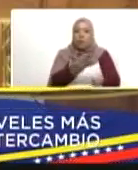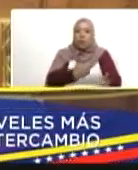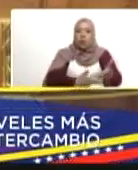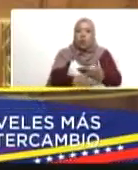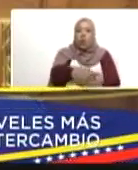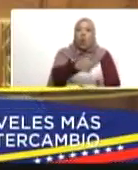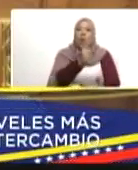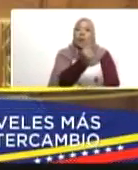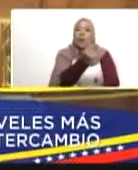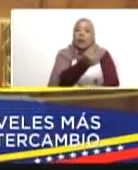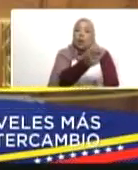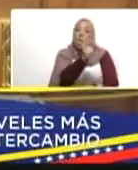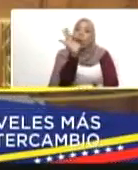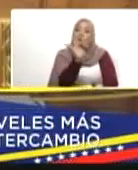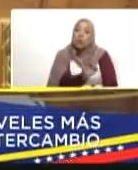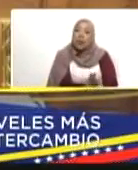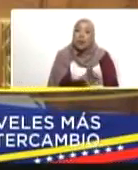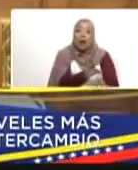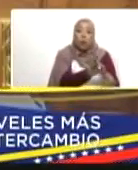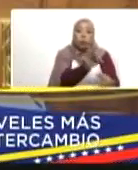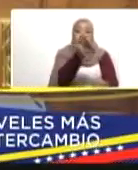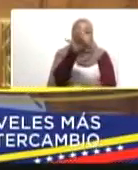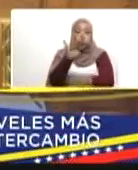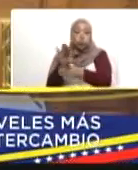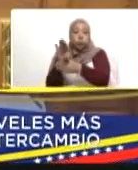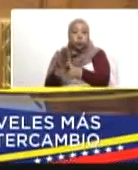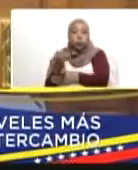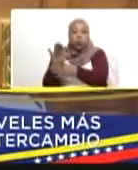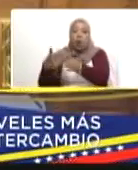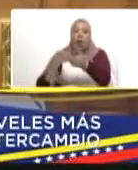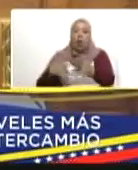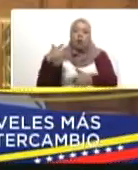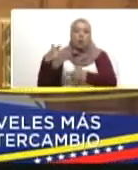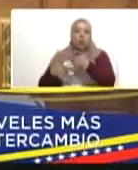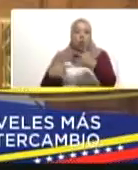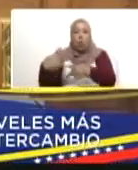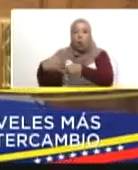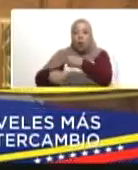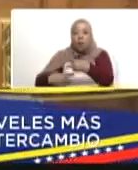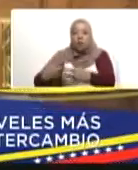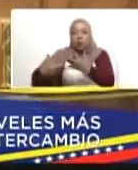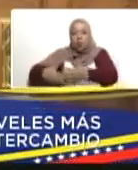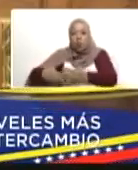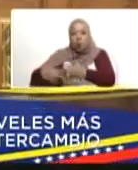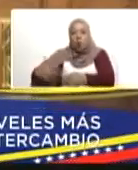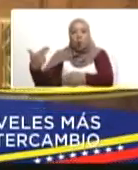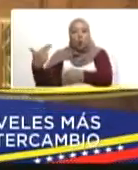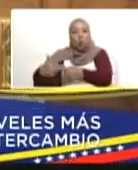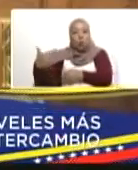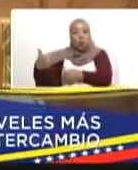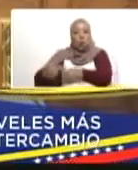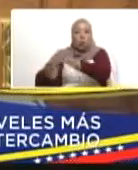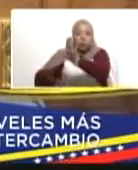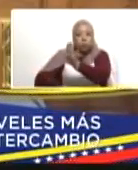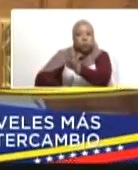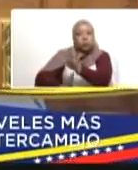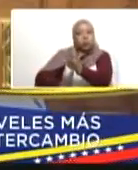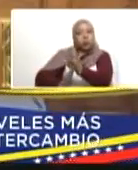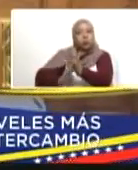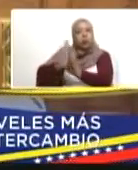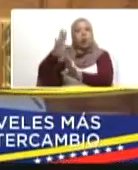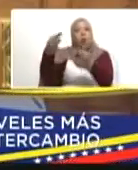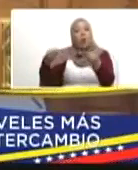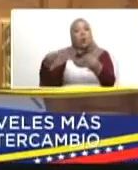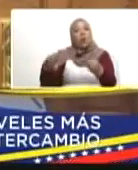un porcentaje importante para mantener activo la producción petrolera y para ir creciendo de